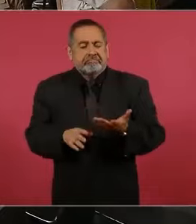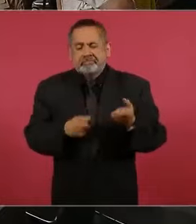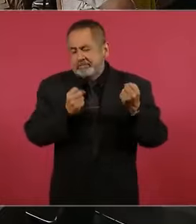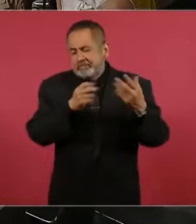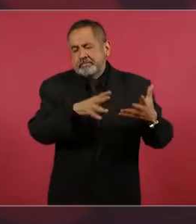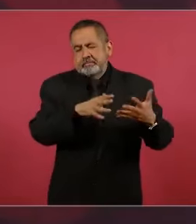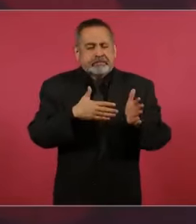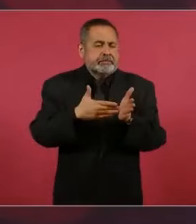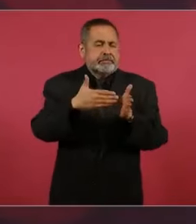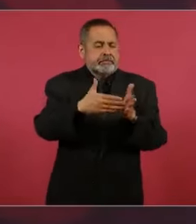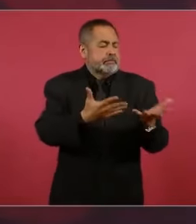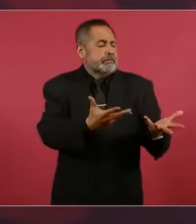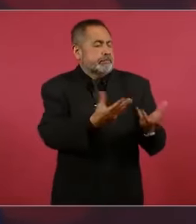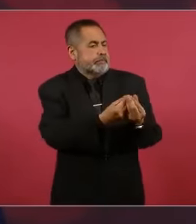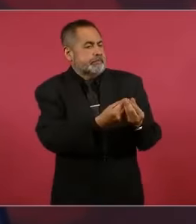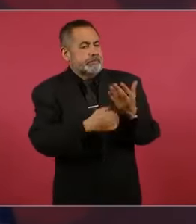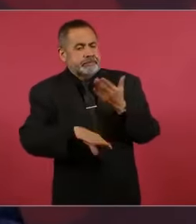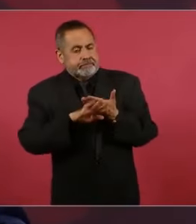Muchos, millones.